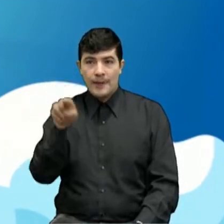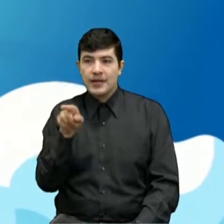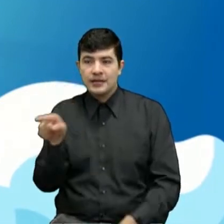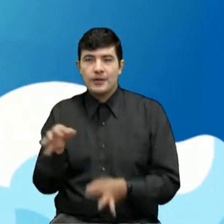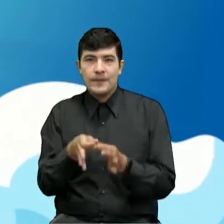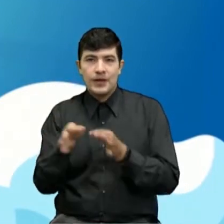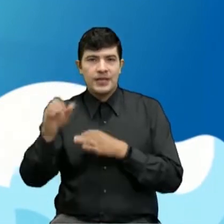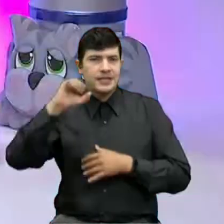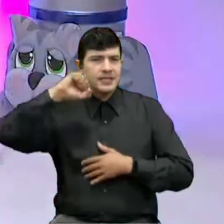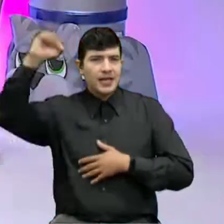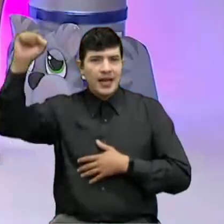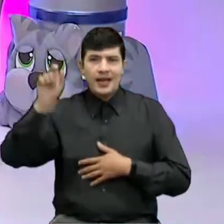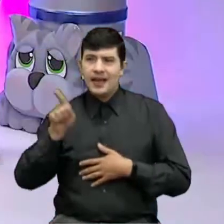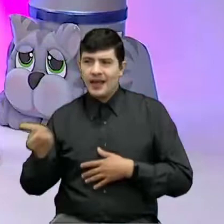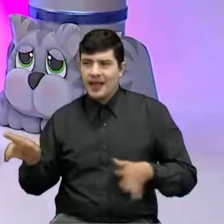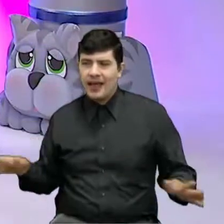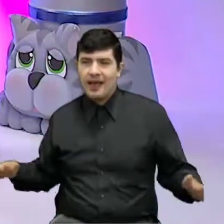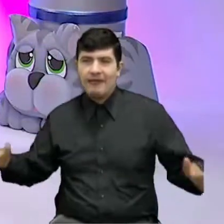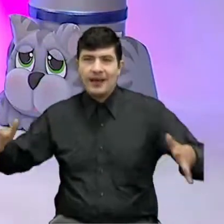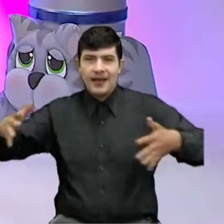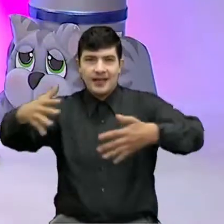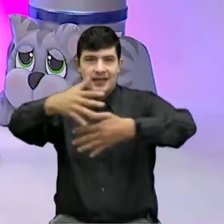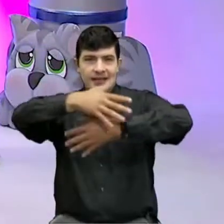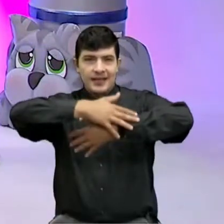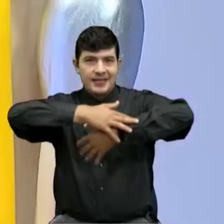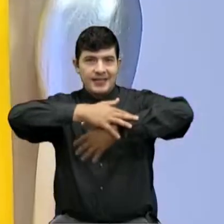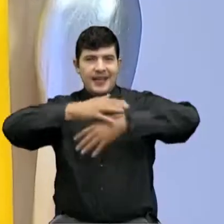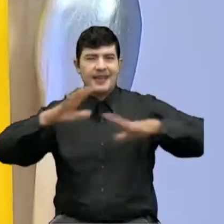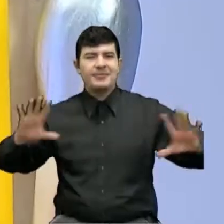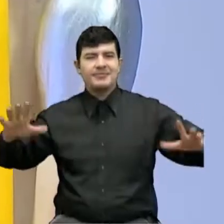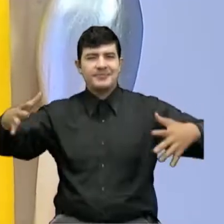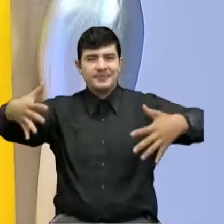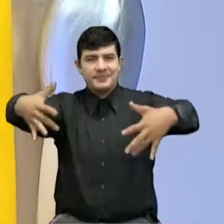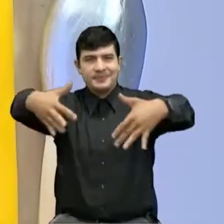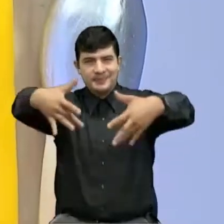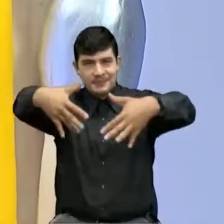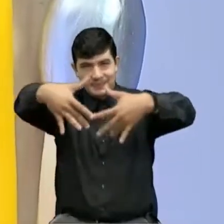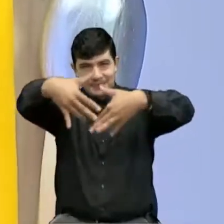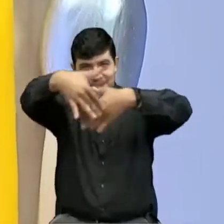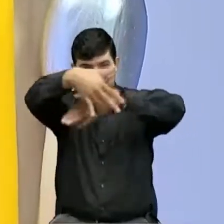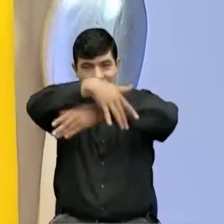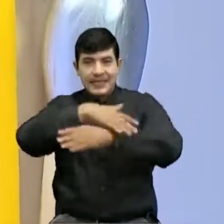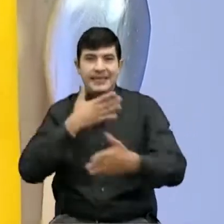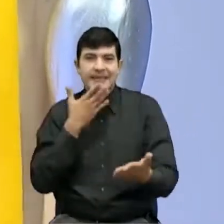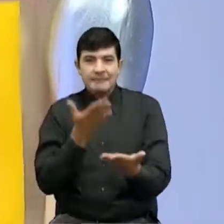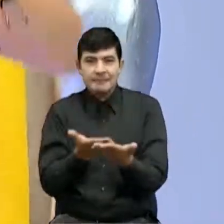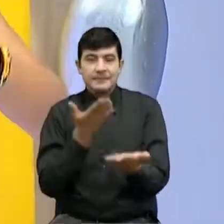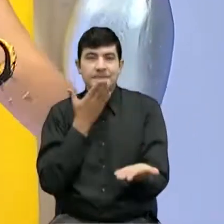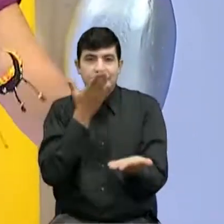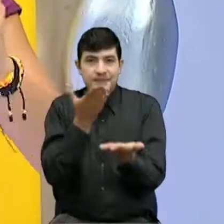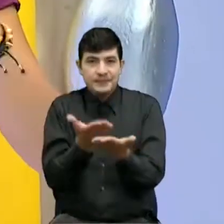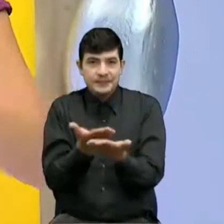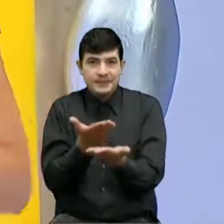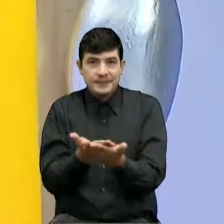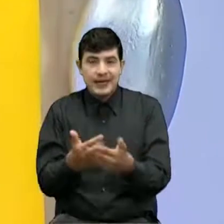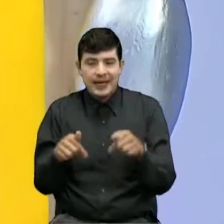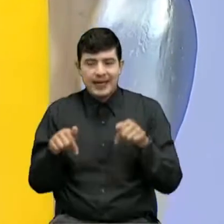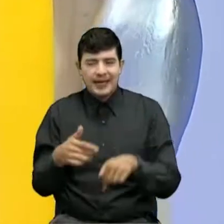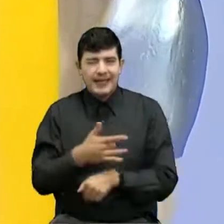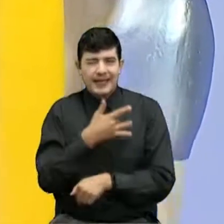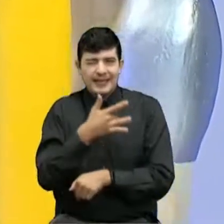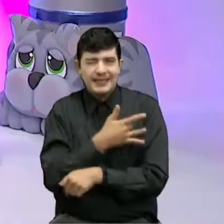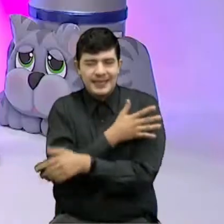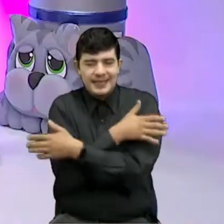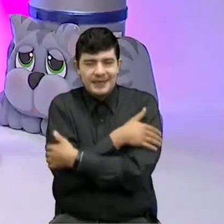abrazo. Sí. A ver, Marianita, otro abrazo para ti, mi amor. Gracias, gracias, gracias, hasta acá sentimos el abrazo,